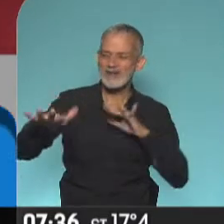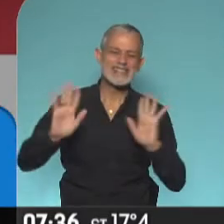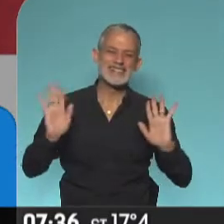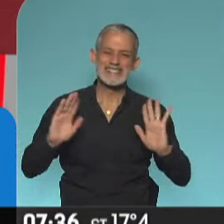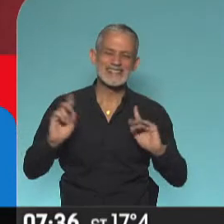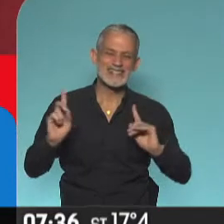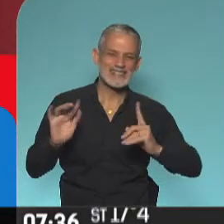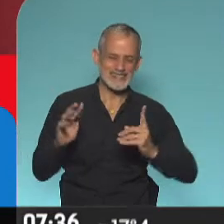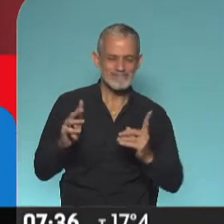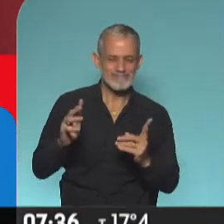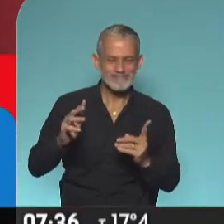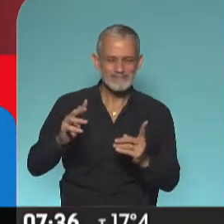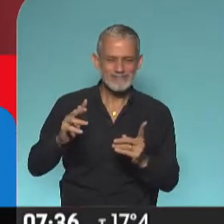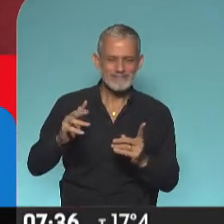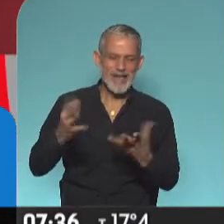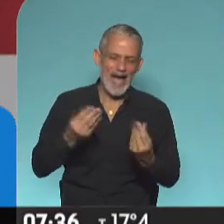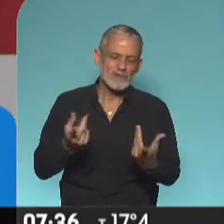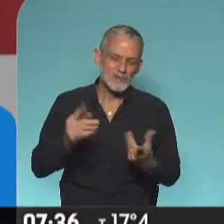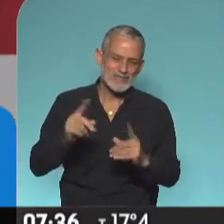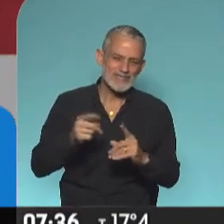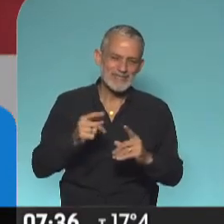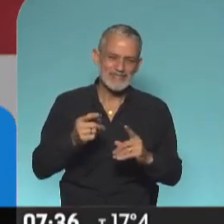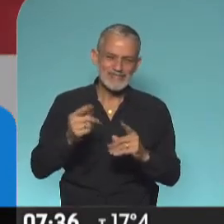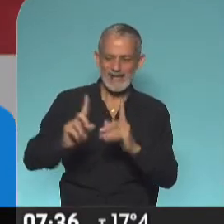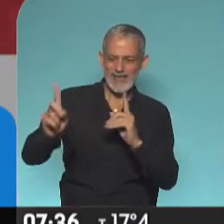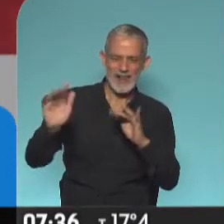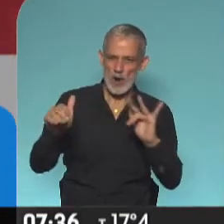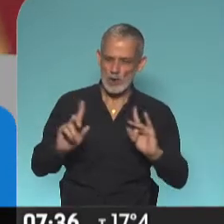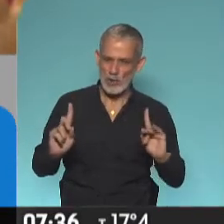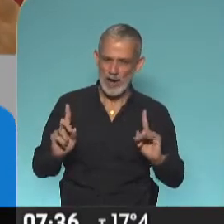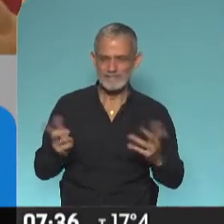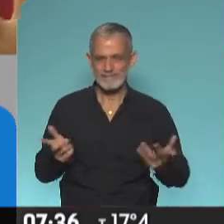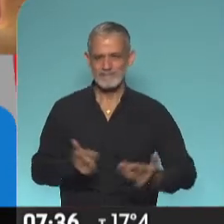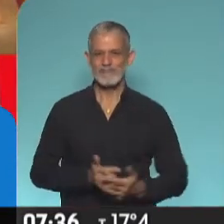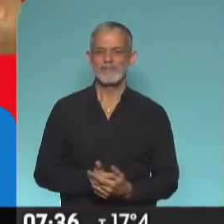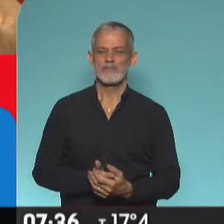sí sigue siendo útil y sigue siendo importante.